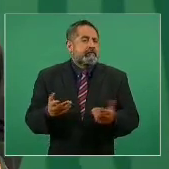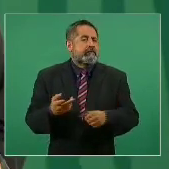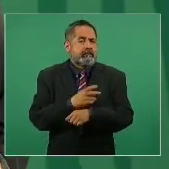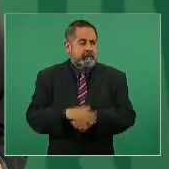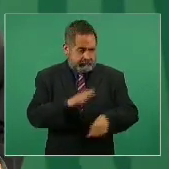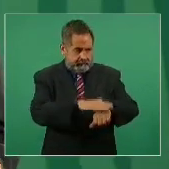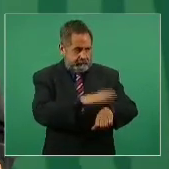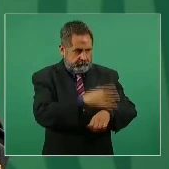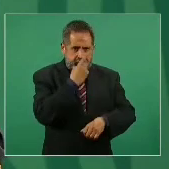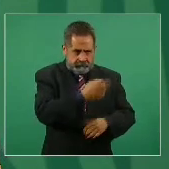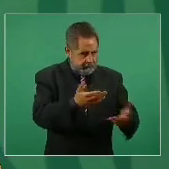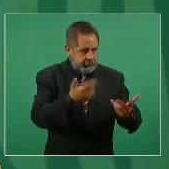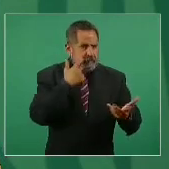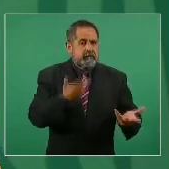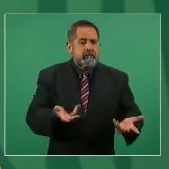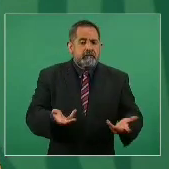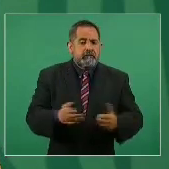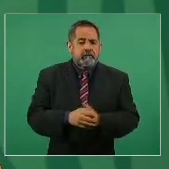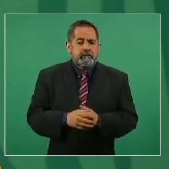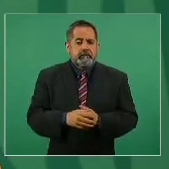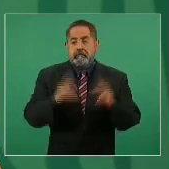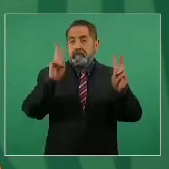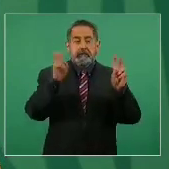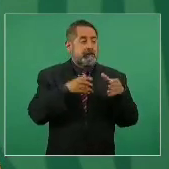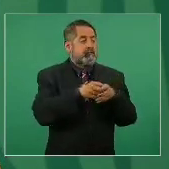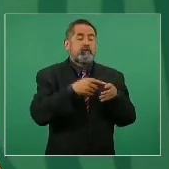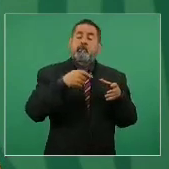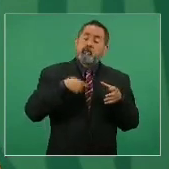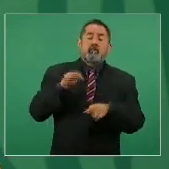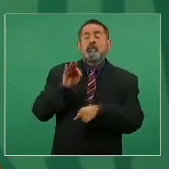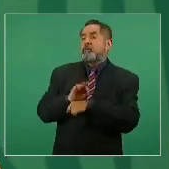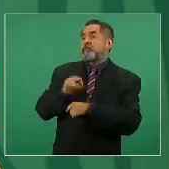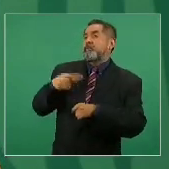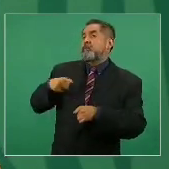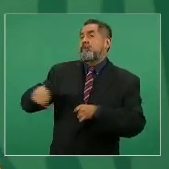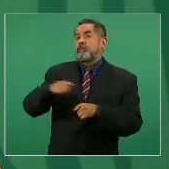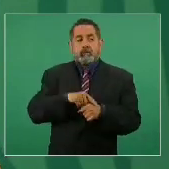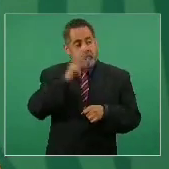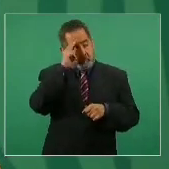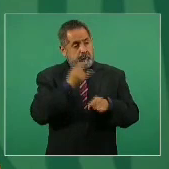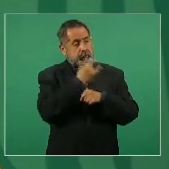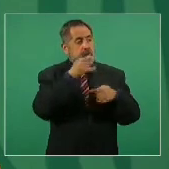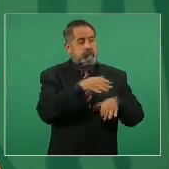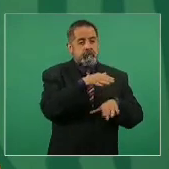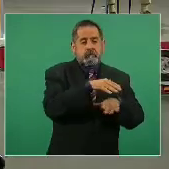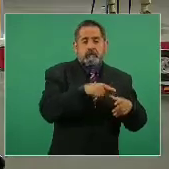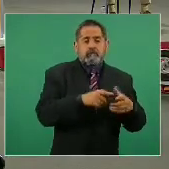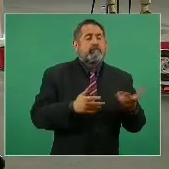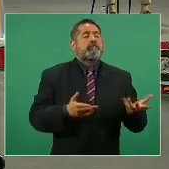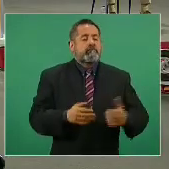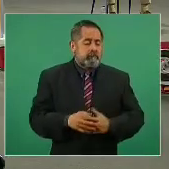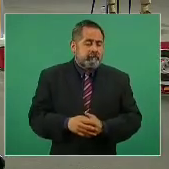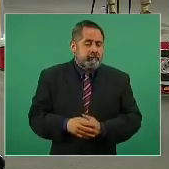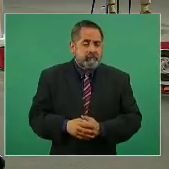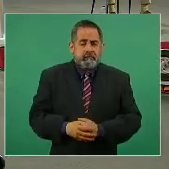A ver qué van a decir ahora los pseudodemócratas intelectuales orgánicos.